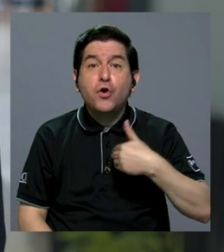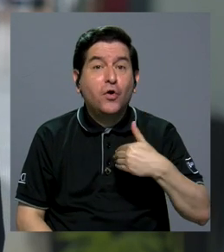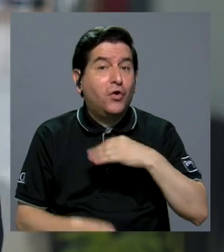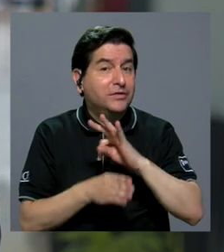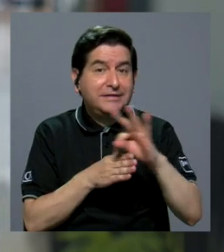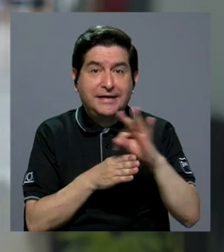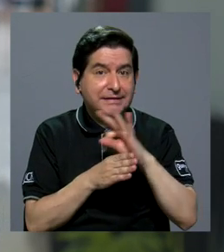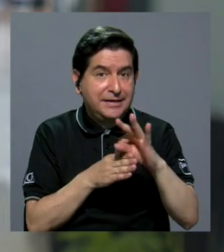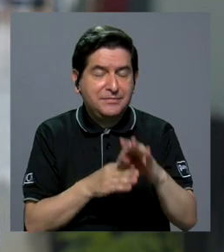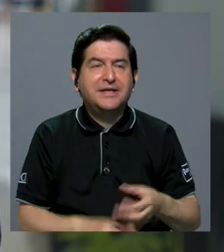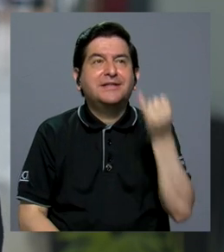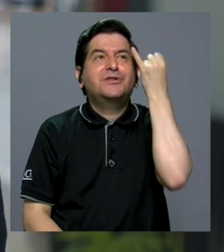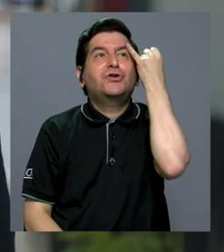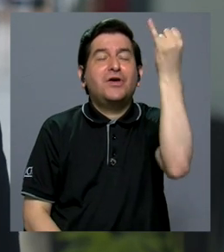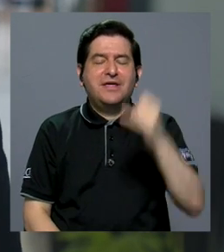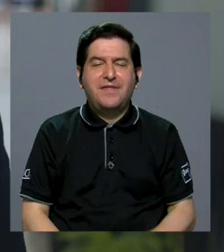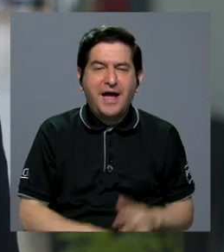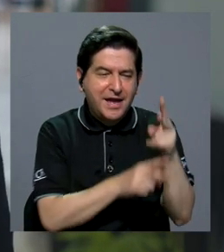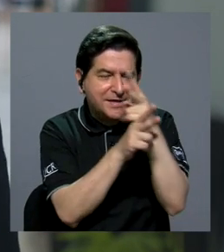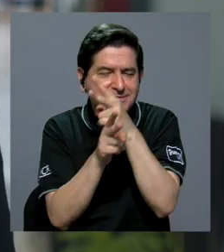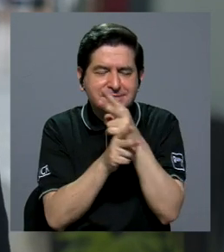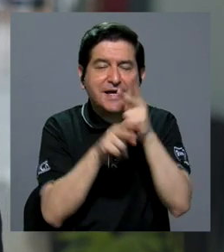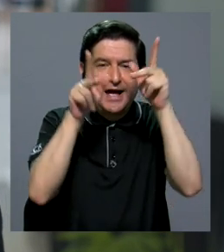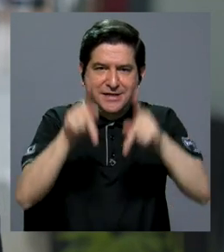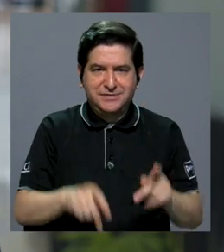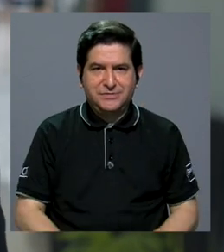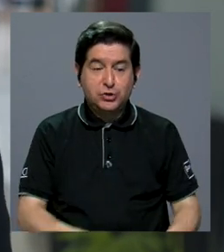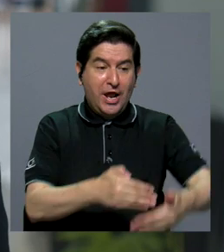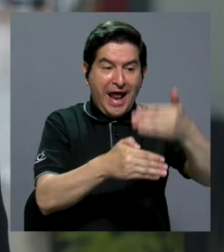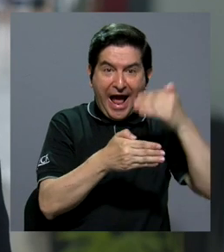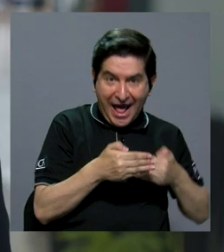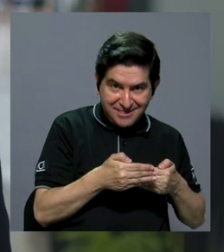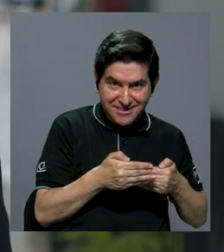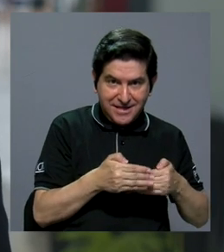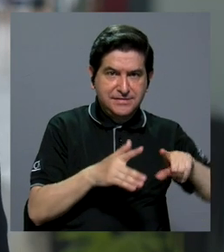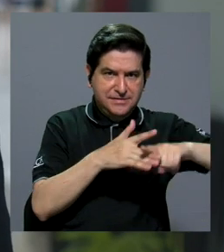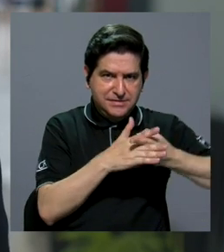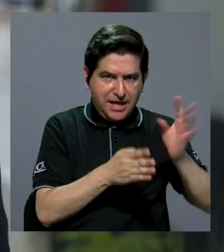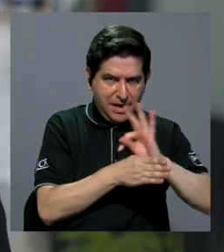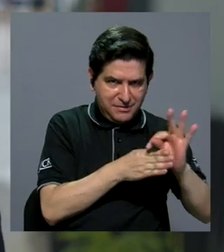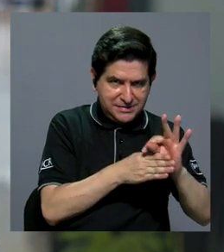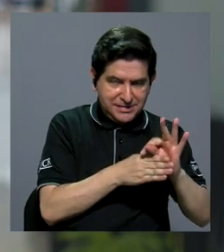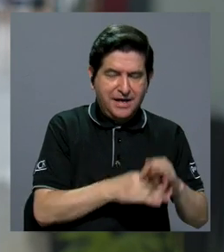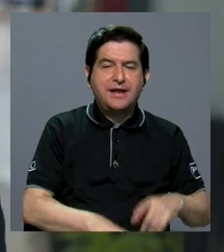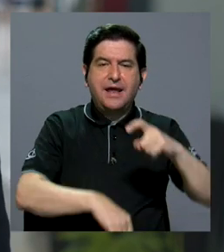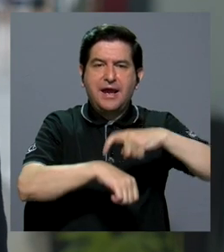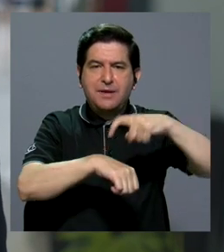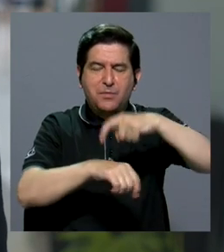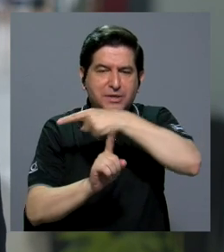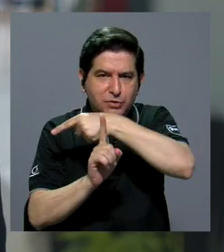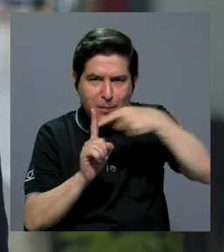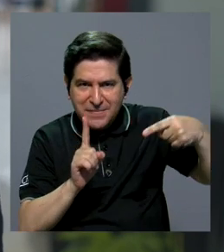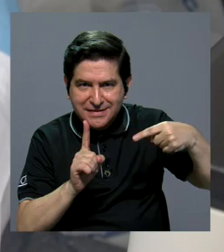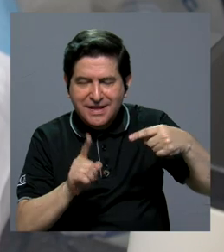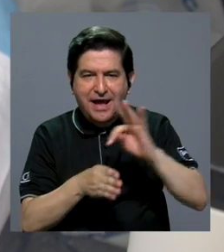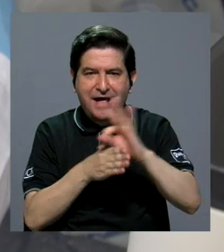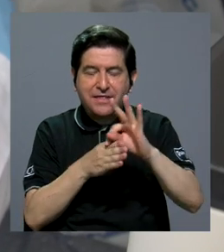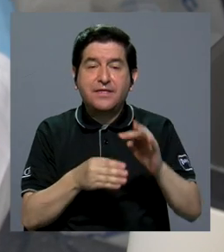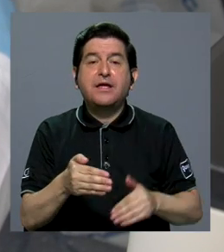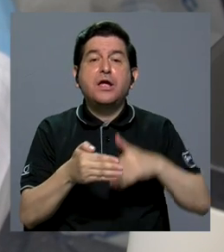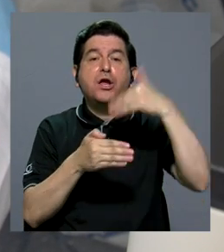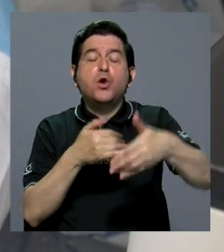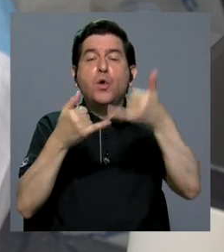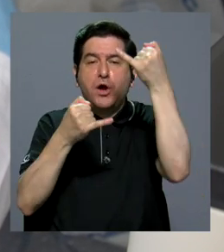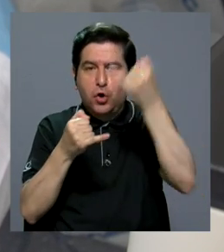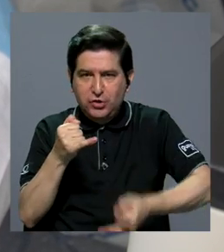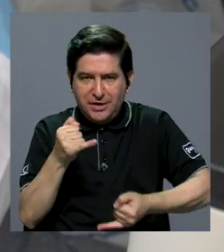ningún tratamiento, porque la idea es monitorear a estos pacientes antes de empezar el tratamiento, a la mitad del tratamiento y una vez